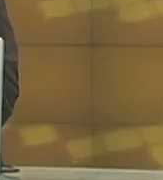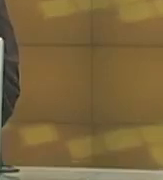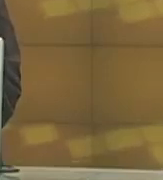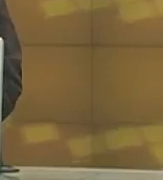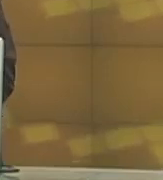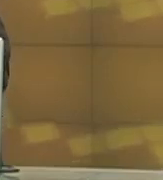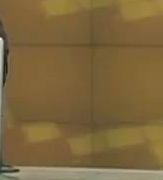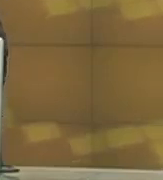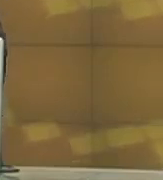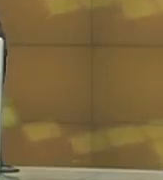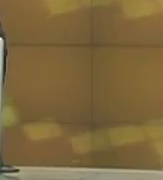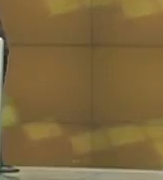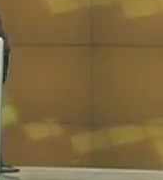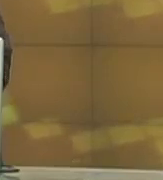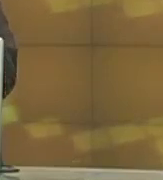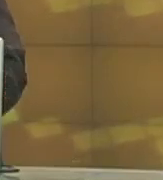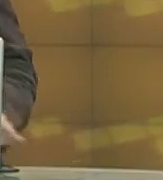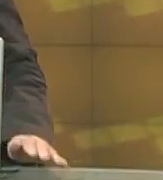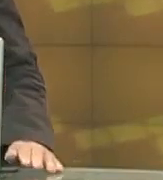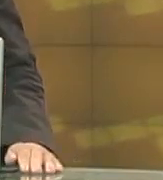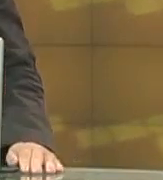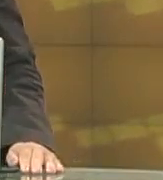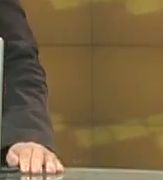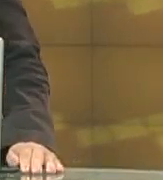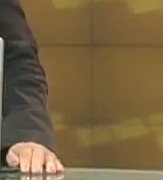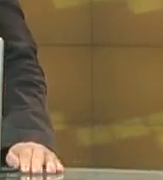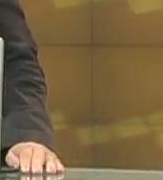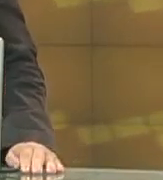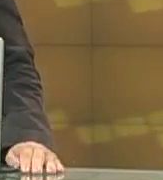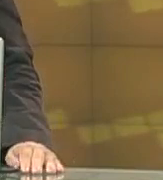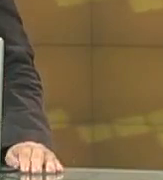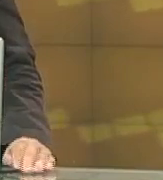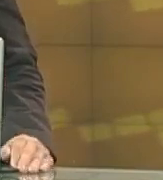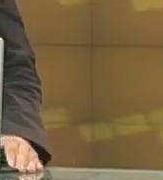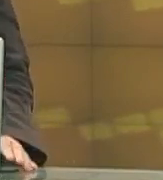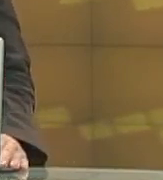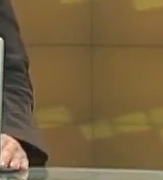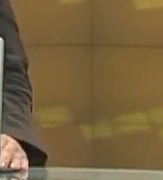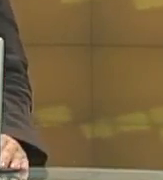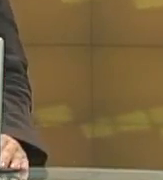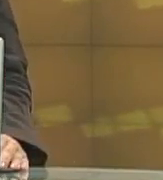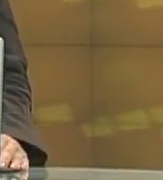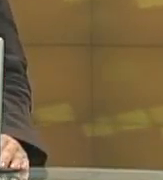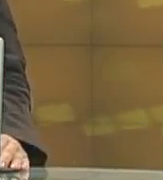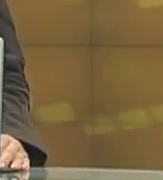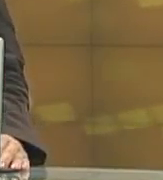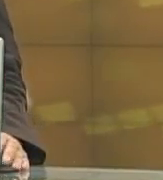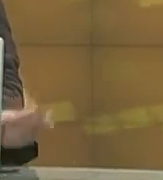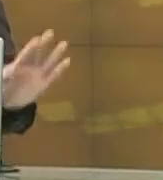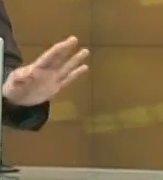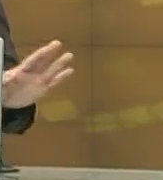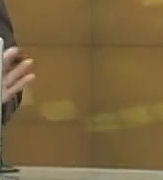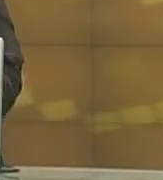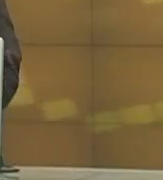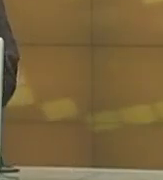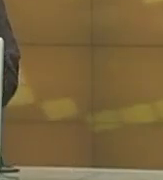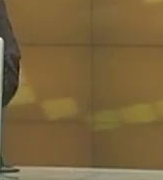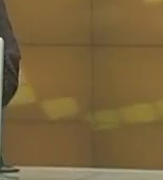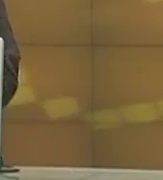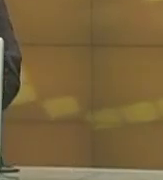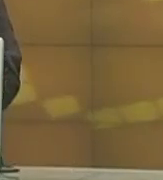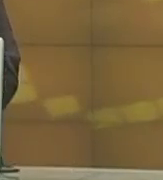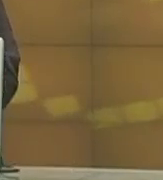Agradecemos a Sacha. Y a propósito del Congreso de la Nueva Época, capítulo Comunicación, trabajadores del Consejo Legislativo del Estado Miranda reciben